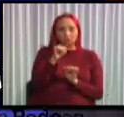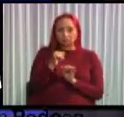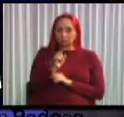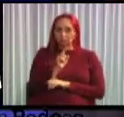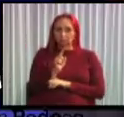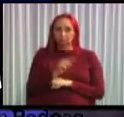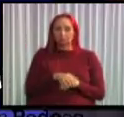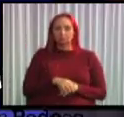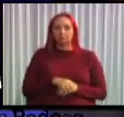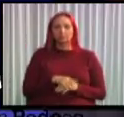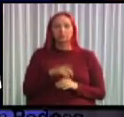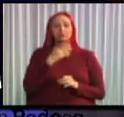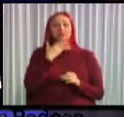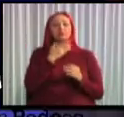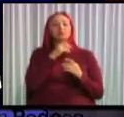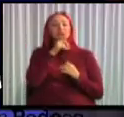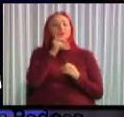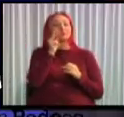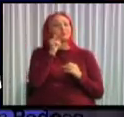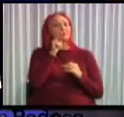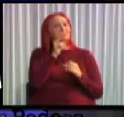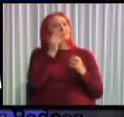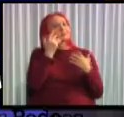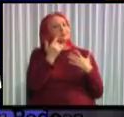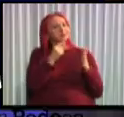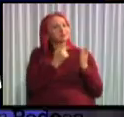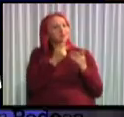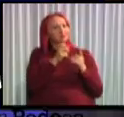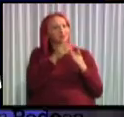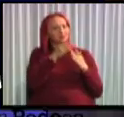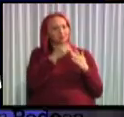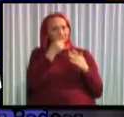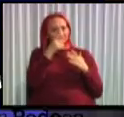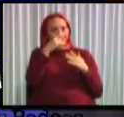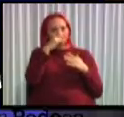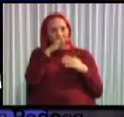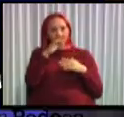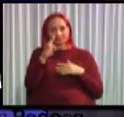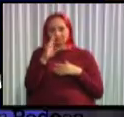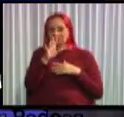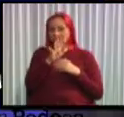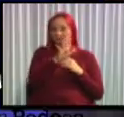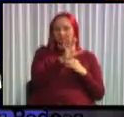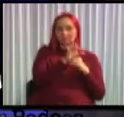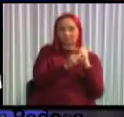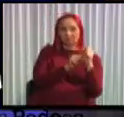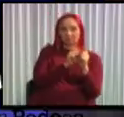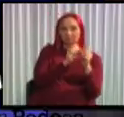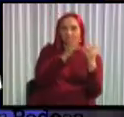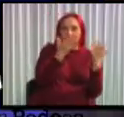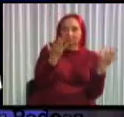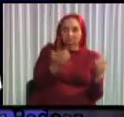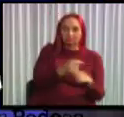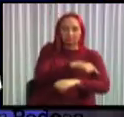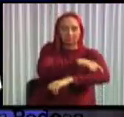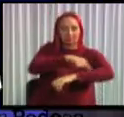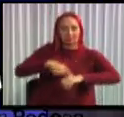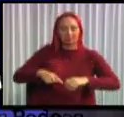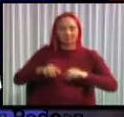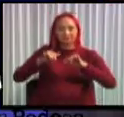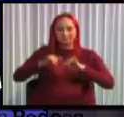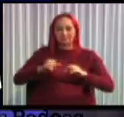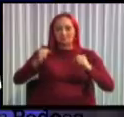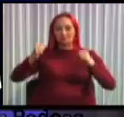No estamos jugando. Realmente ver que se diagnostiquen a los niños de 7, 8 años con diabetes por sedentarismo,